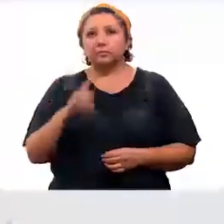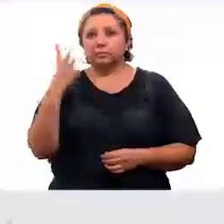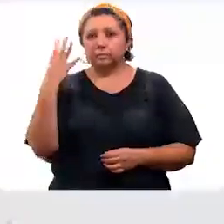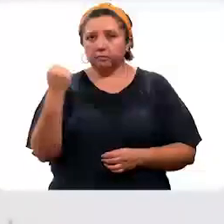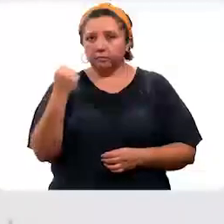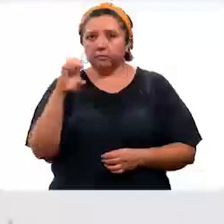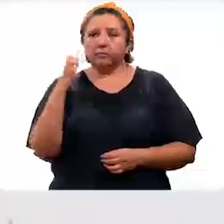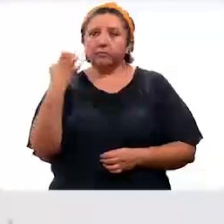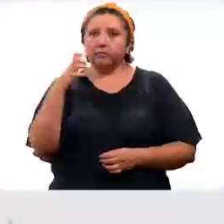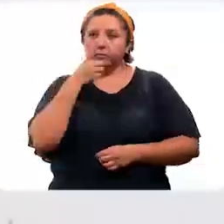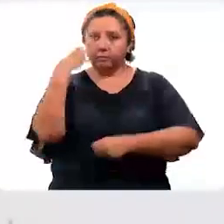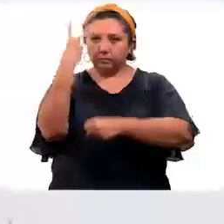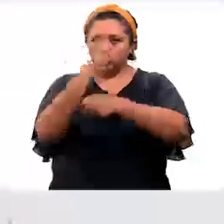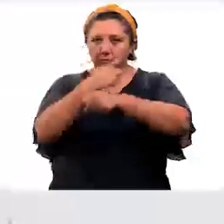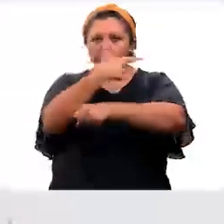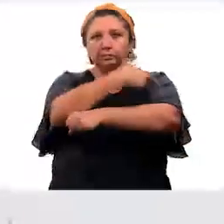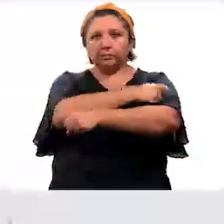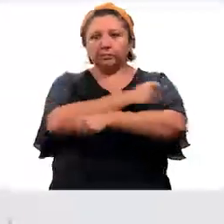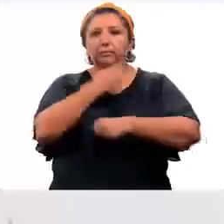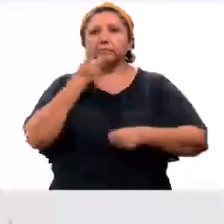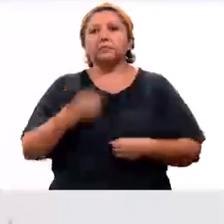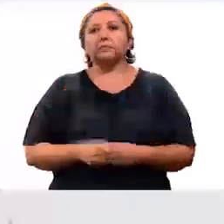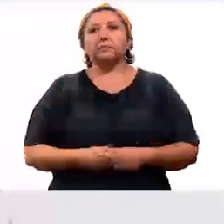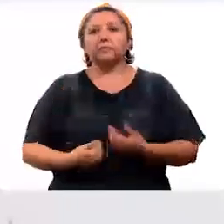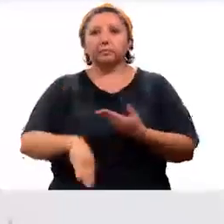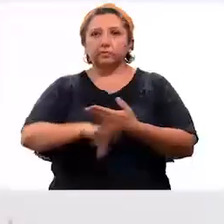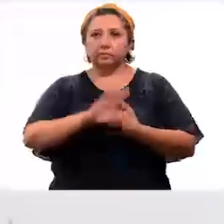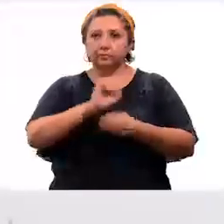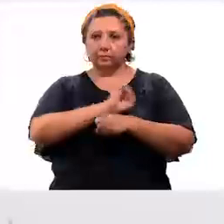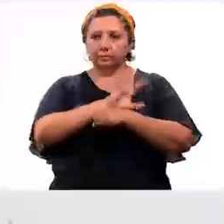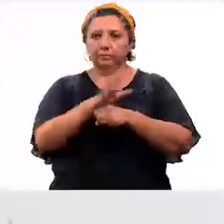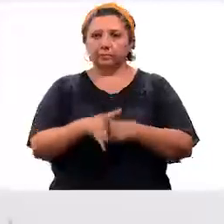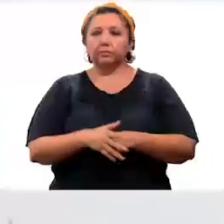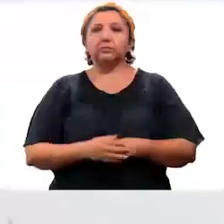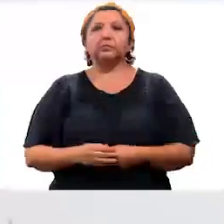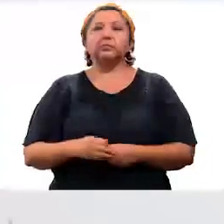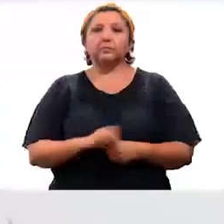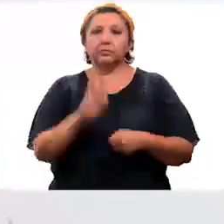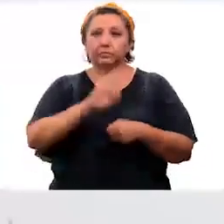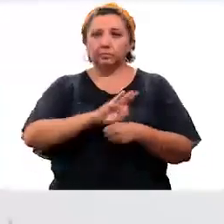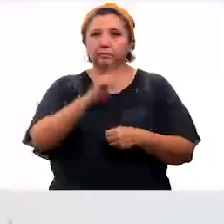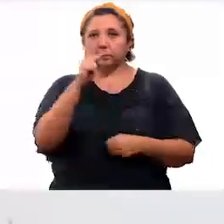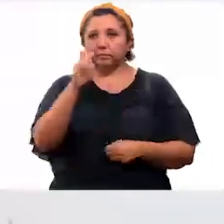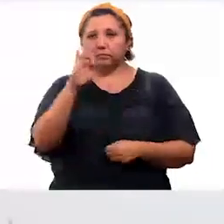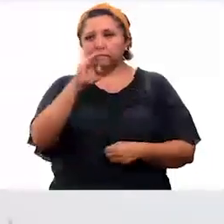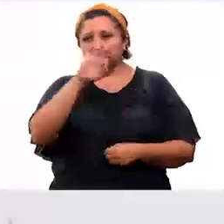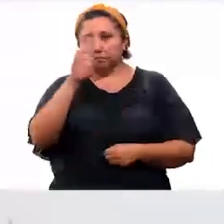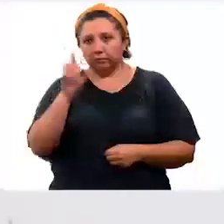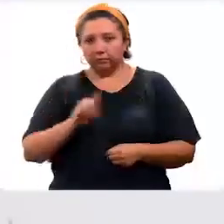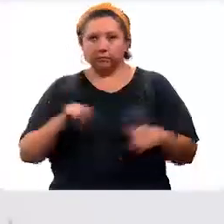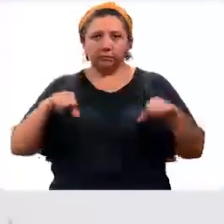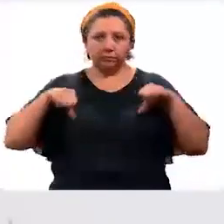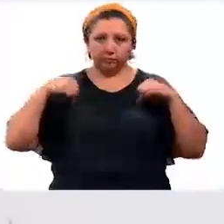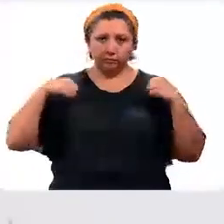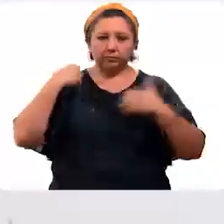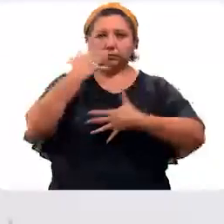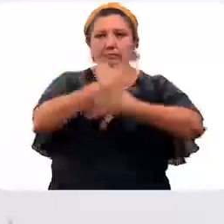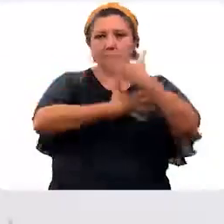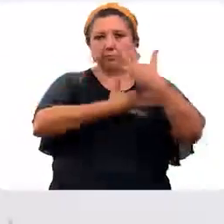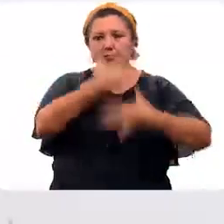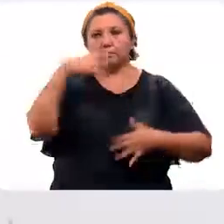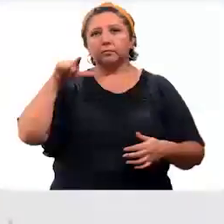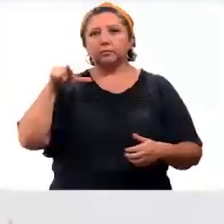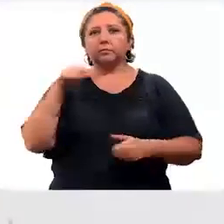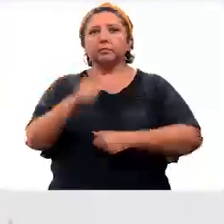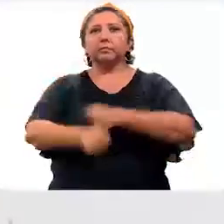de enero, se aplicará la segunda dosis de la vacuna contra el coronavirus de la farmacéutica Pfizer, adolescentes de 15